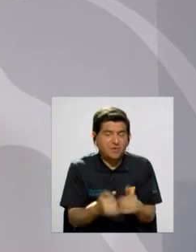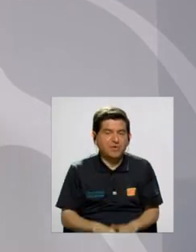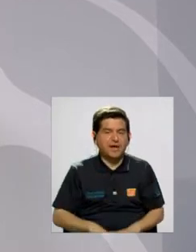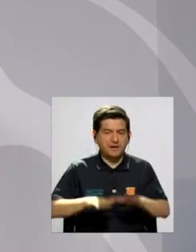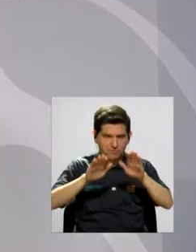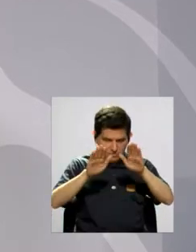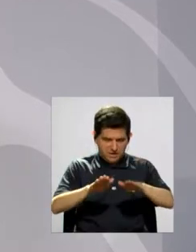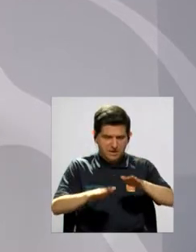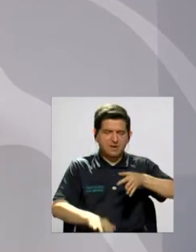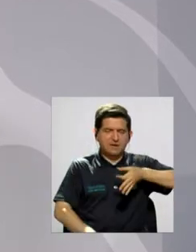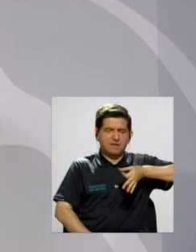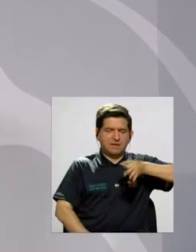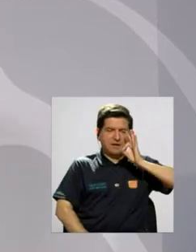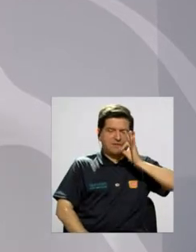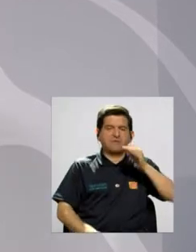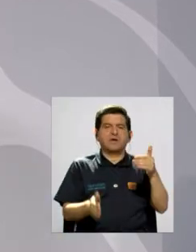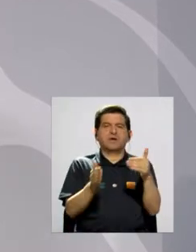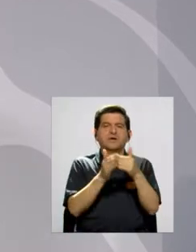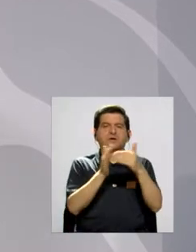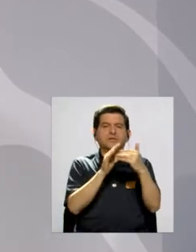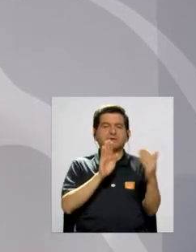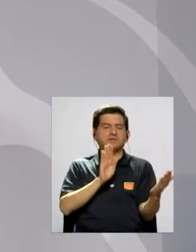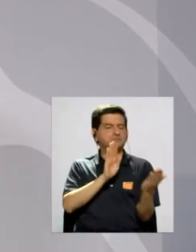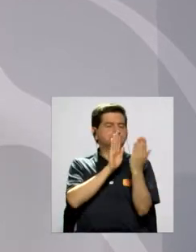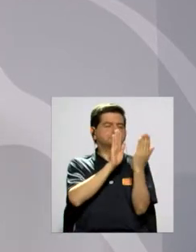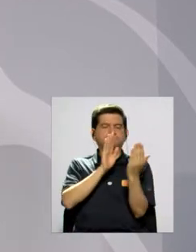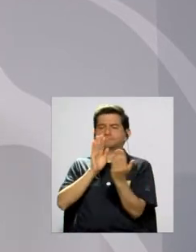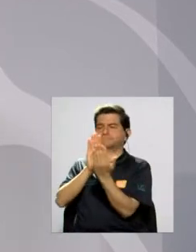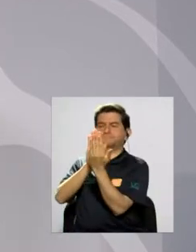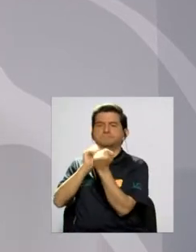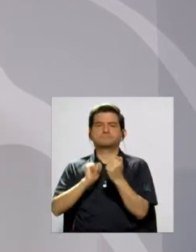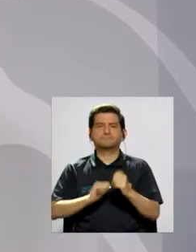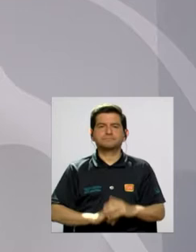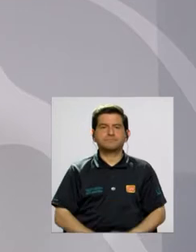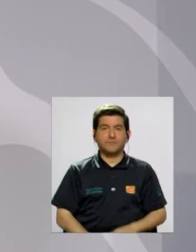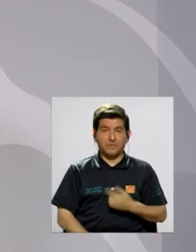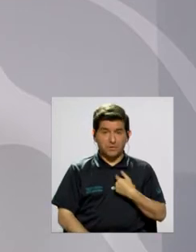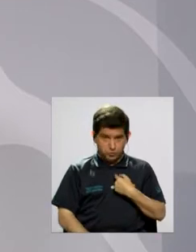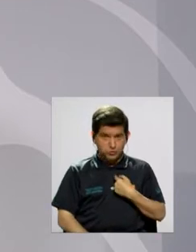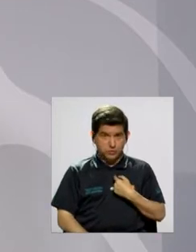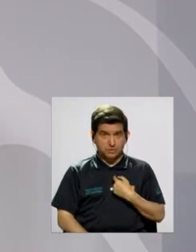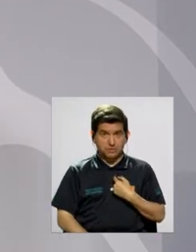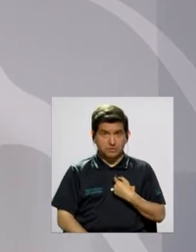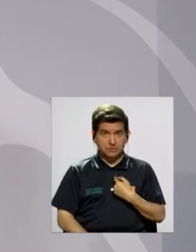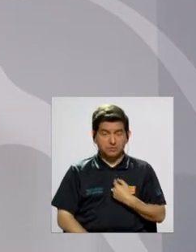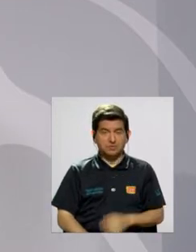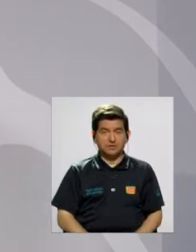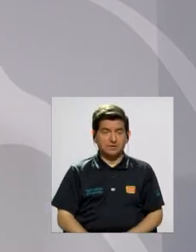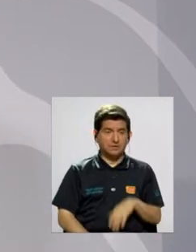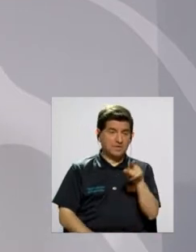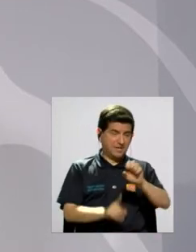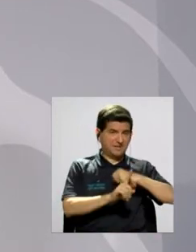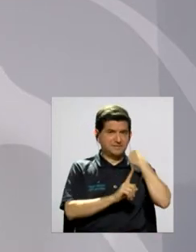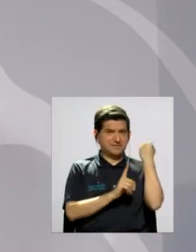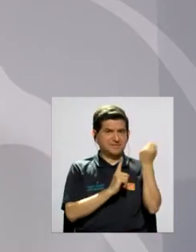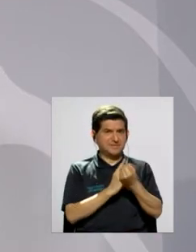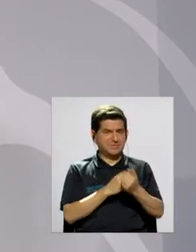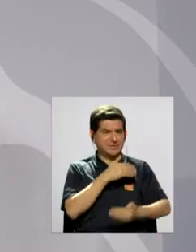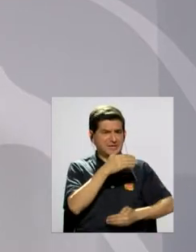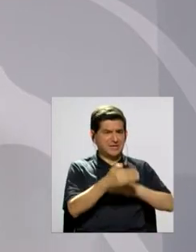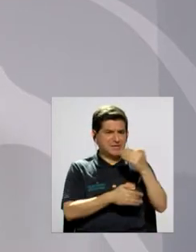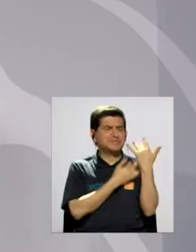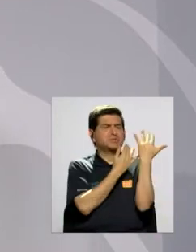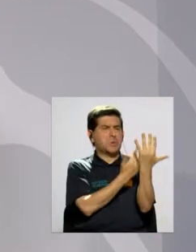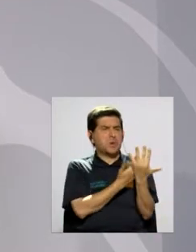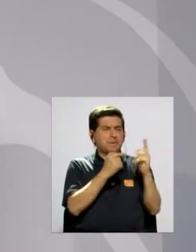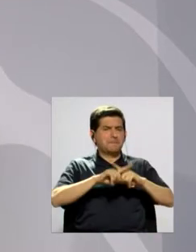taza de café y volverse a ver a la cara otra vez. Yo eso lo veo con un proceso muy